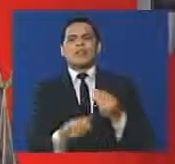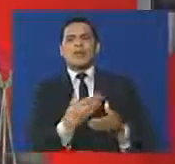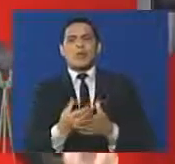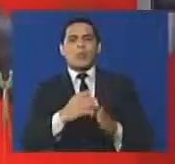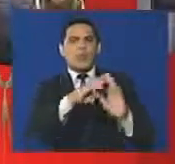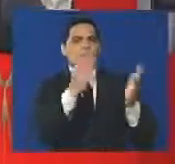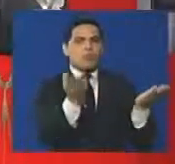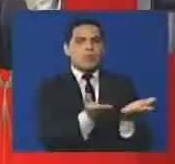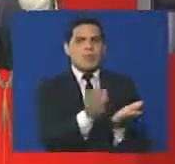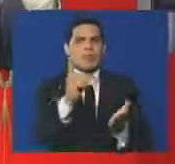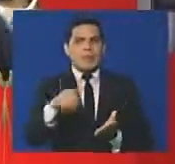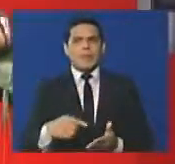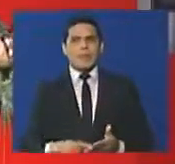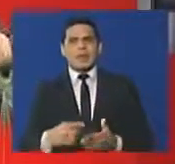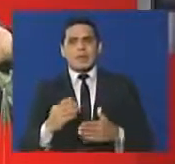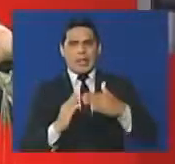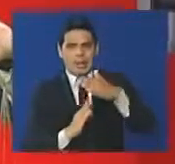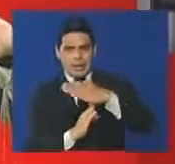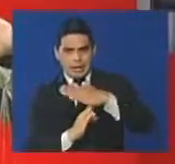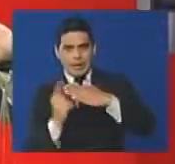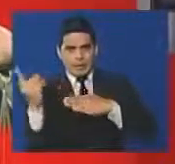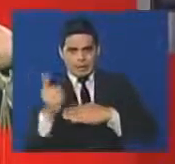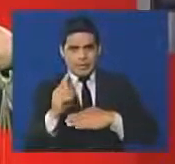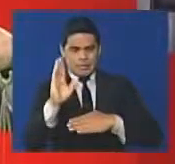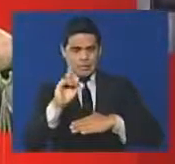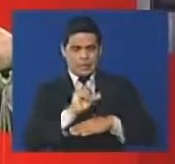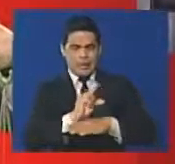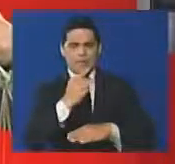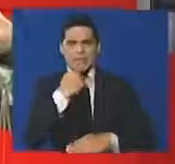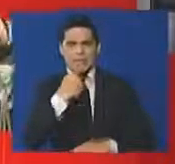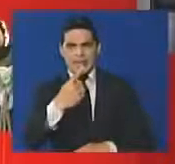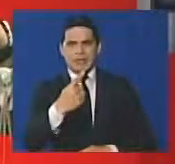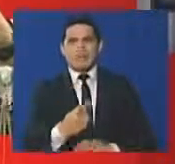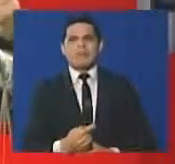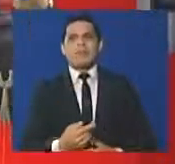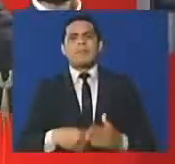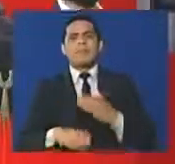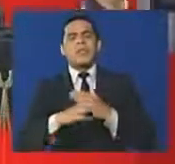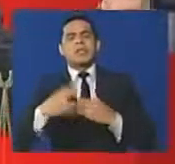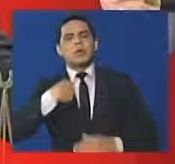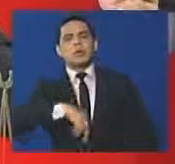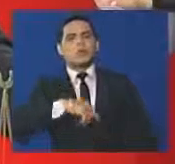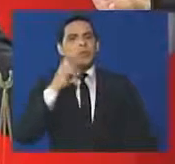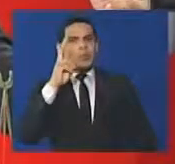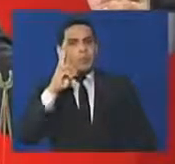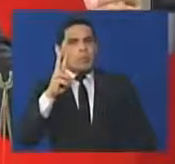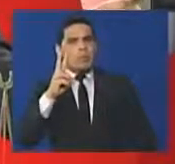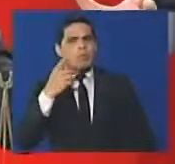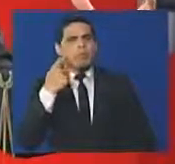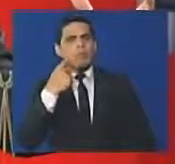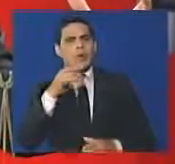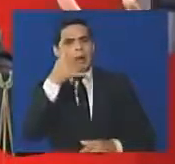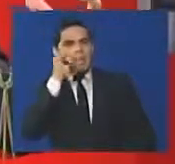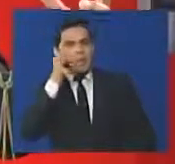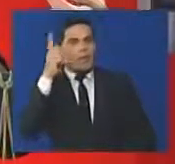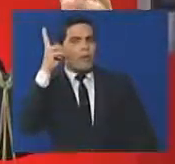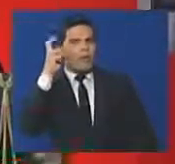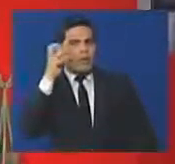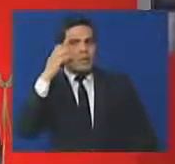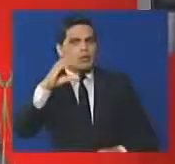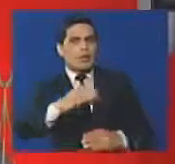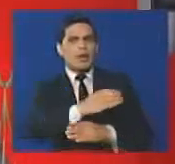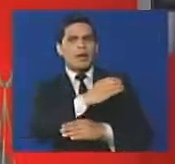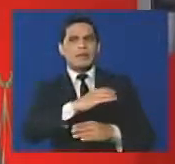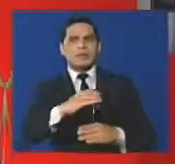referencia mundial? Al regreso de este corte, mientras seguimos deleitando esa música de los dioses,